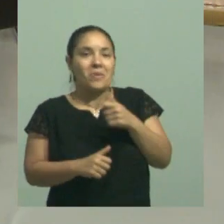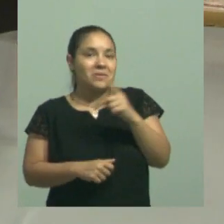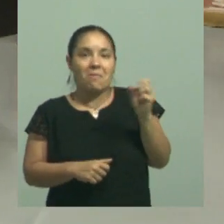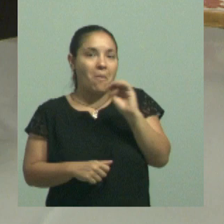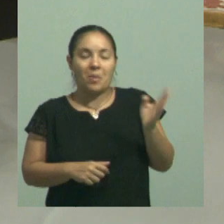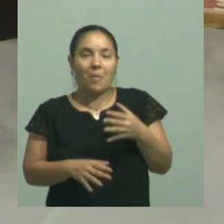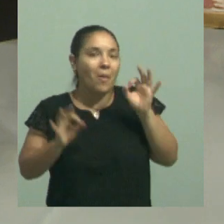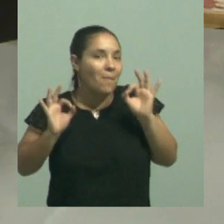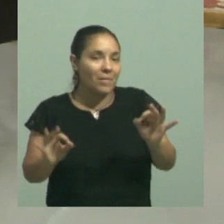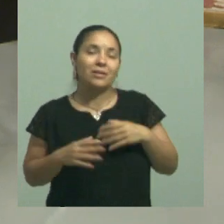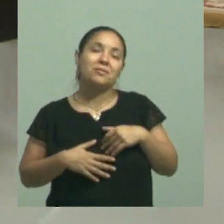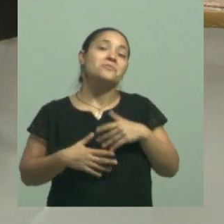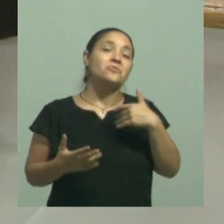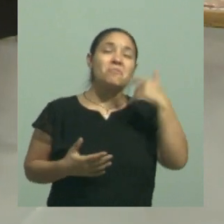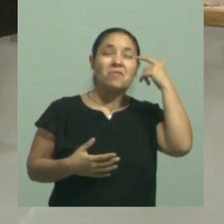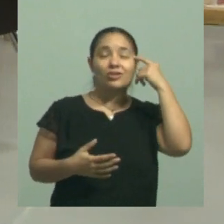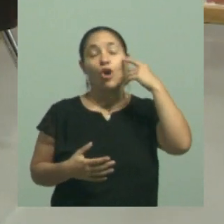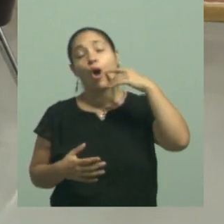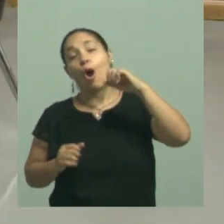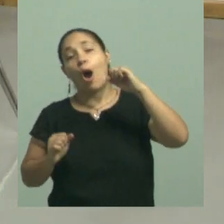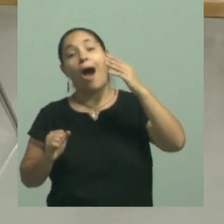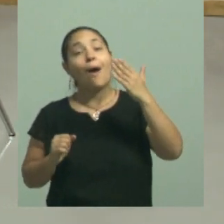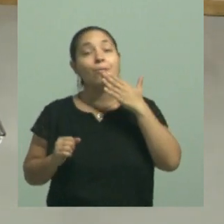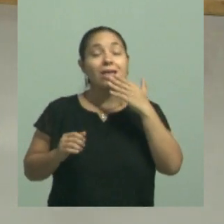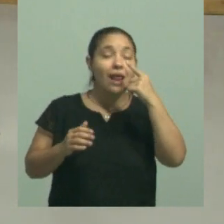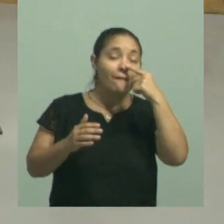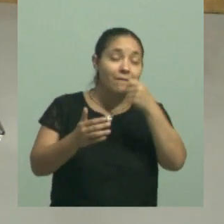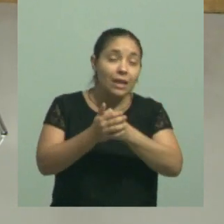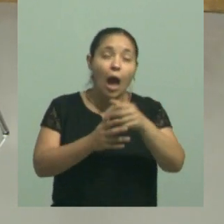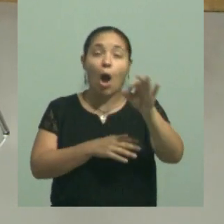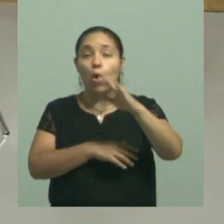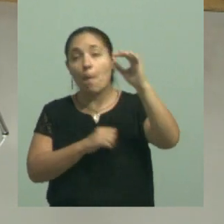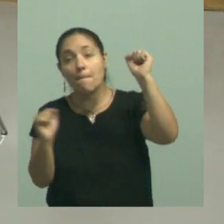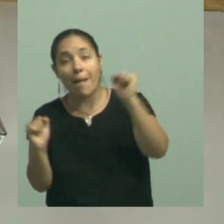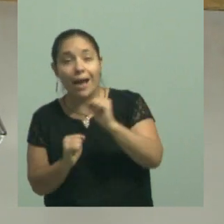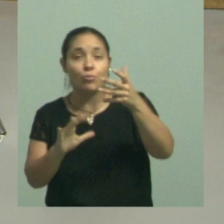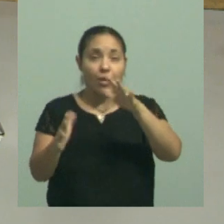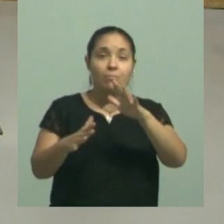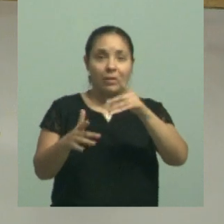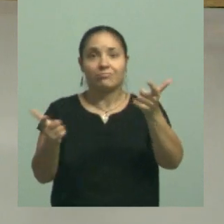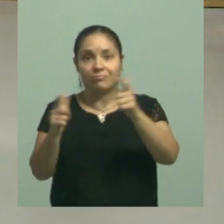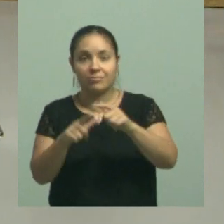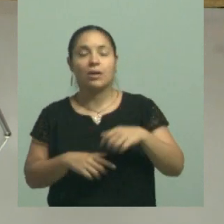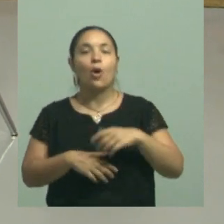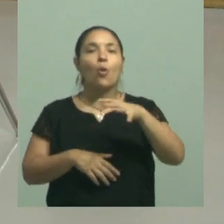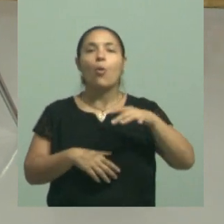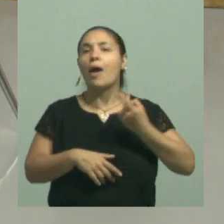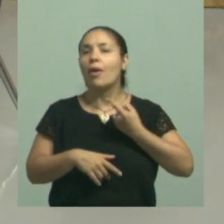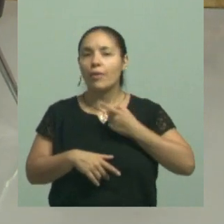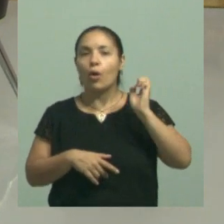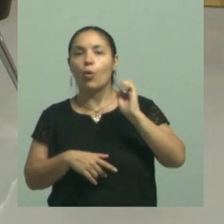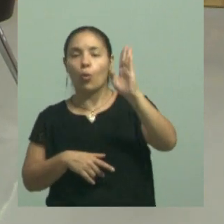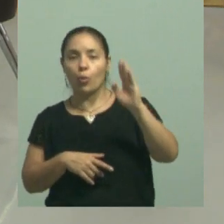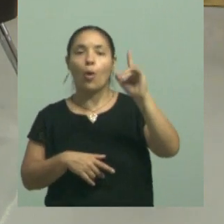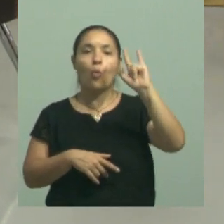en el tipo de mayo o a fines de abril se haga otro taller de mismas características. ¿En el lugar fue en el club de la Universidad Nacional de Cuyo? Sí.